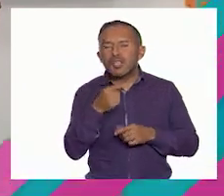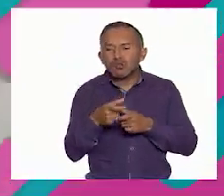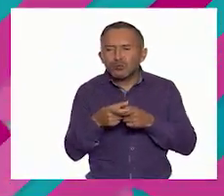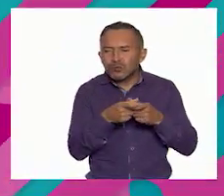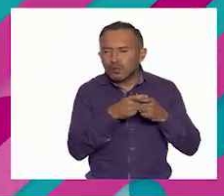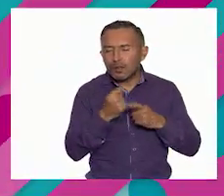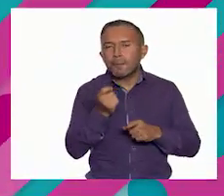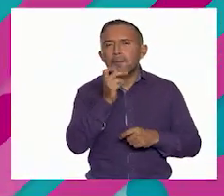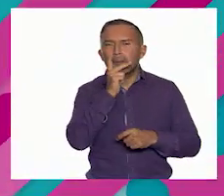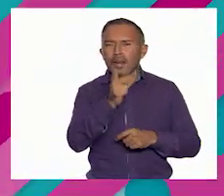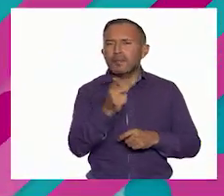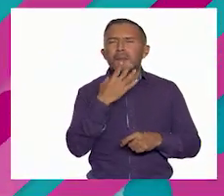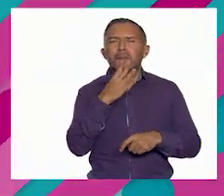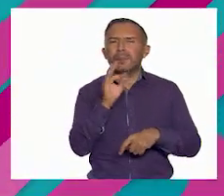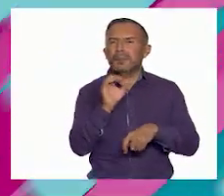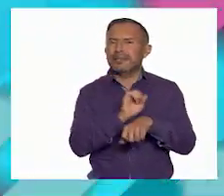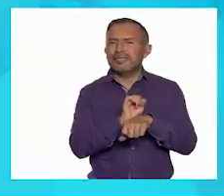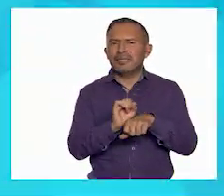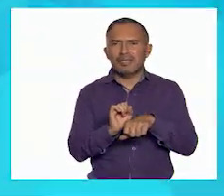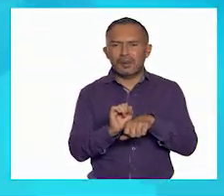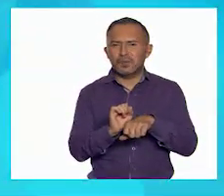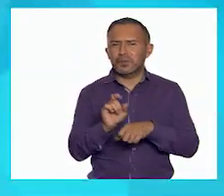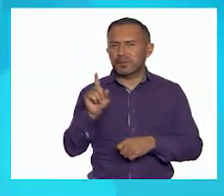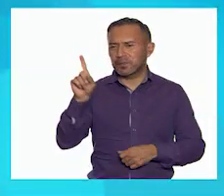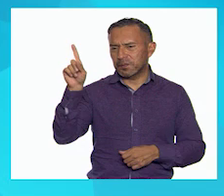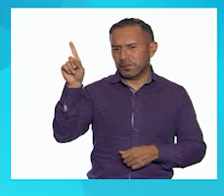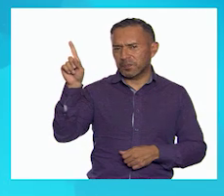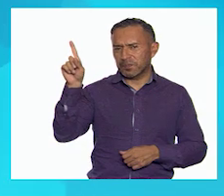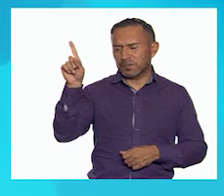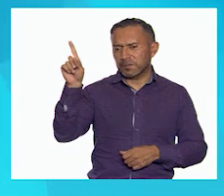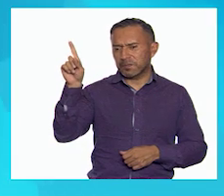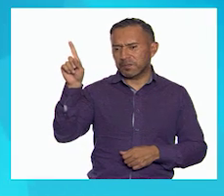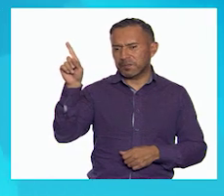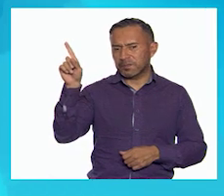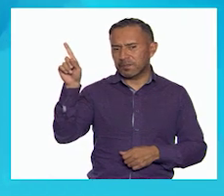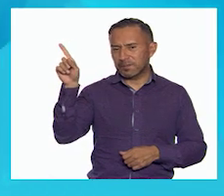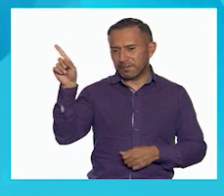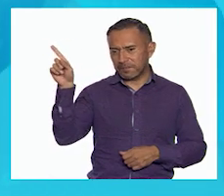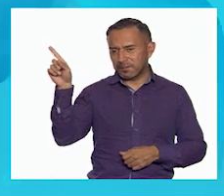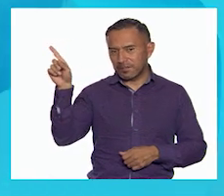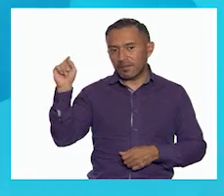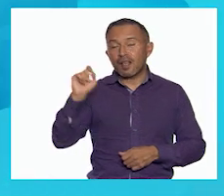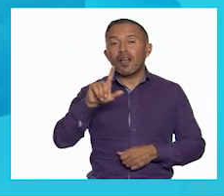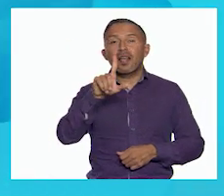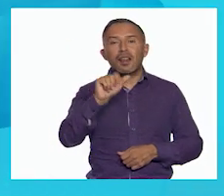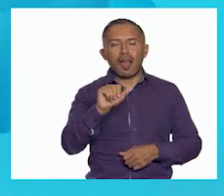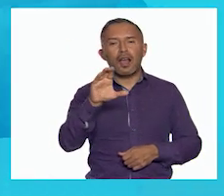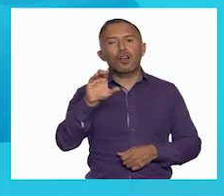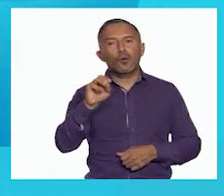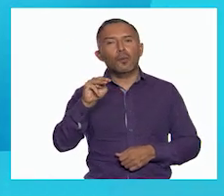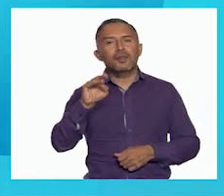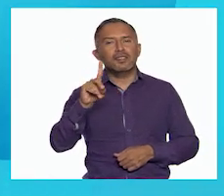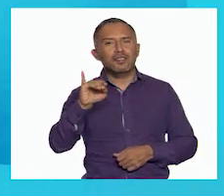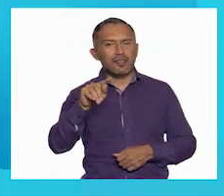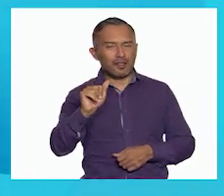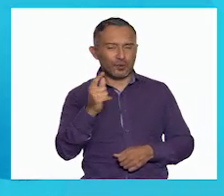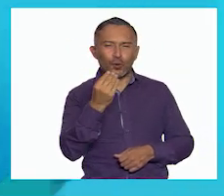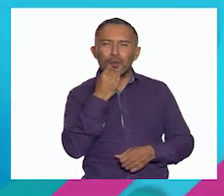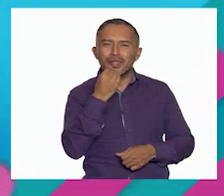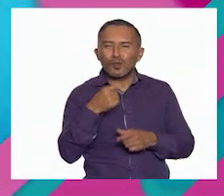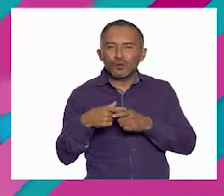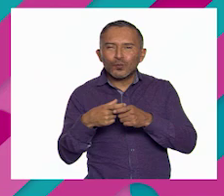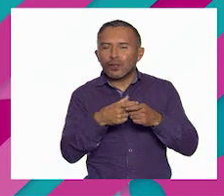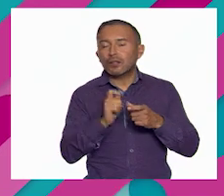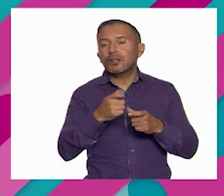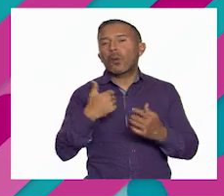seguro que ustedes van a poder escribir sin ningún problema. La comidita. El juego de la comidita es un juego muy popular